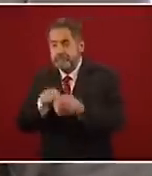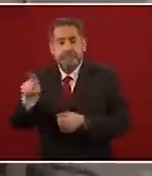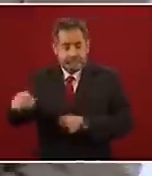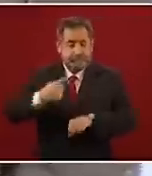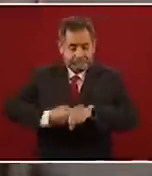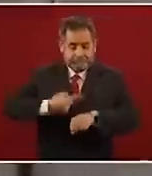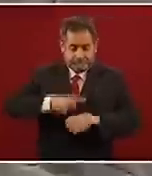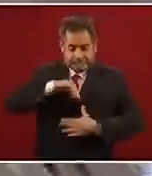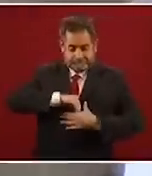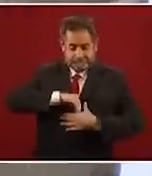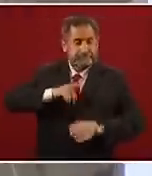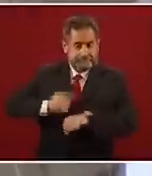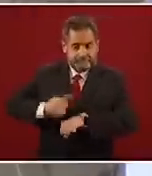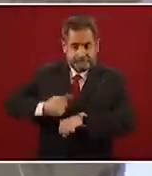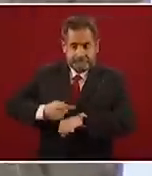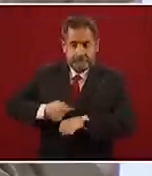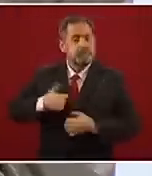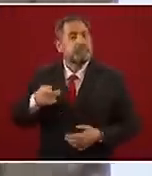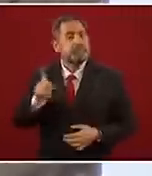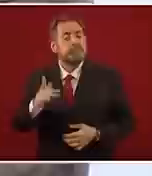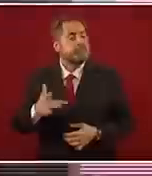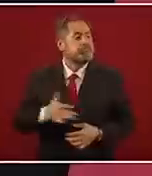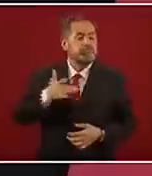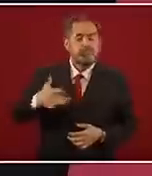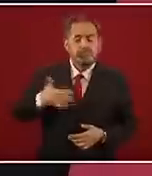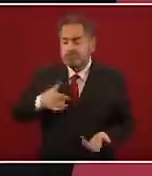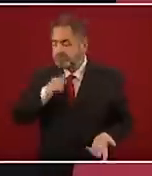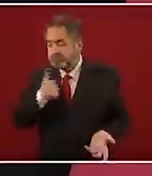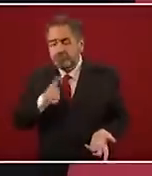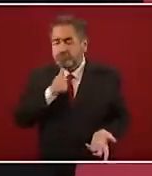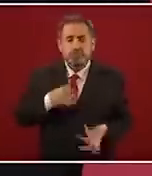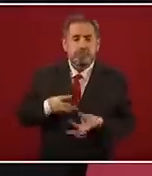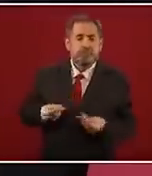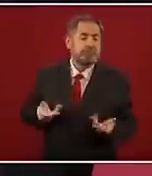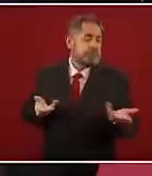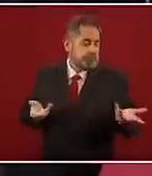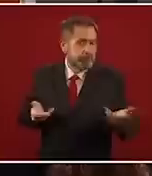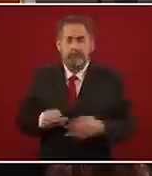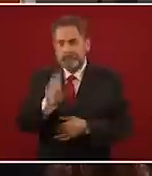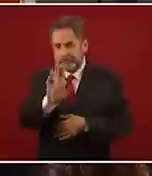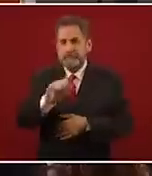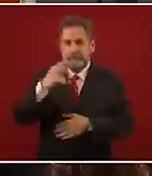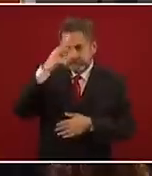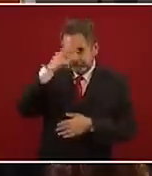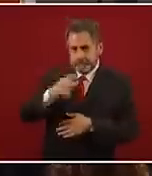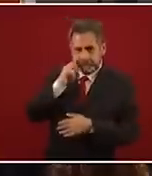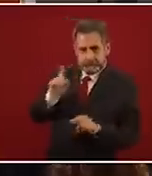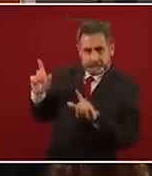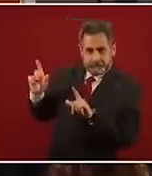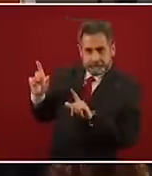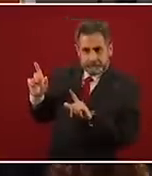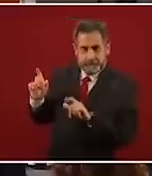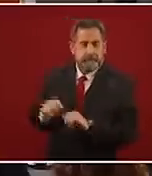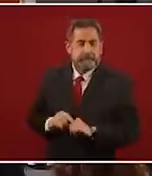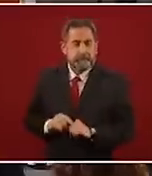infectaron y no tienen absolutamente ninguna enfermedad. En México, la siguiente, hemos